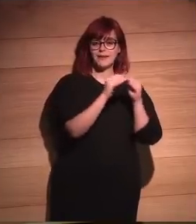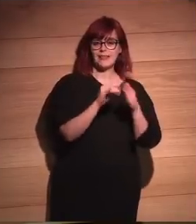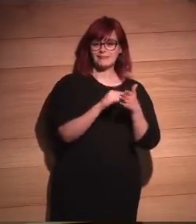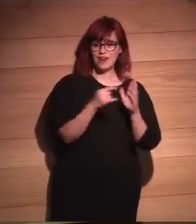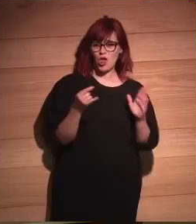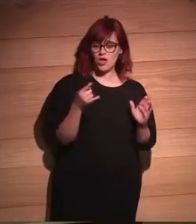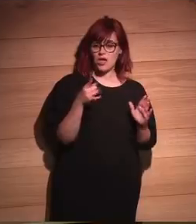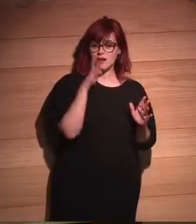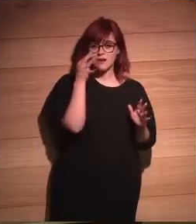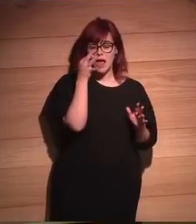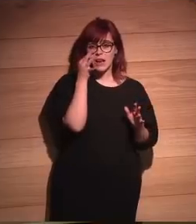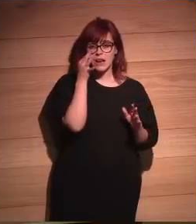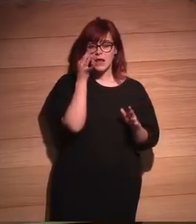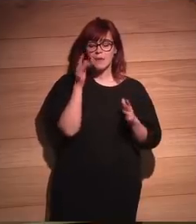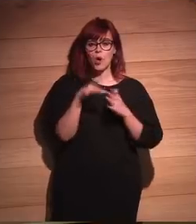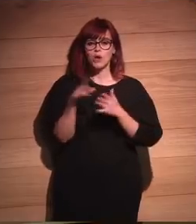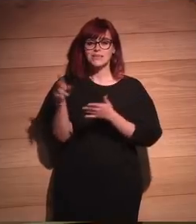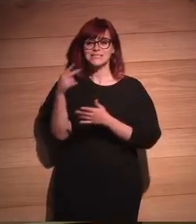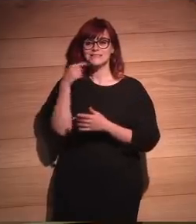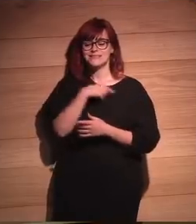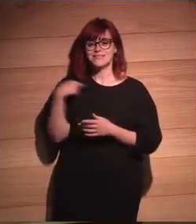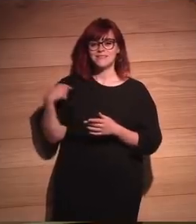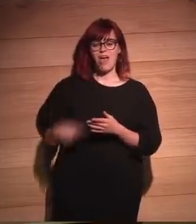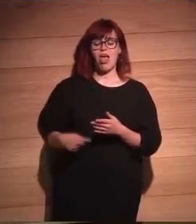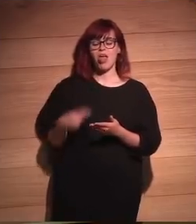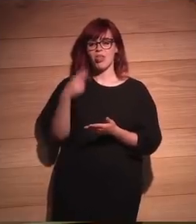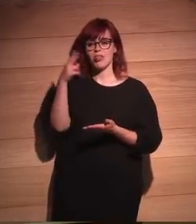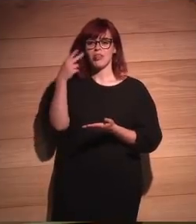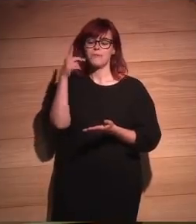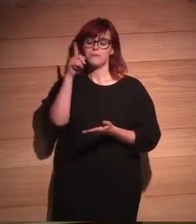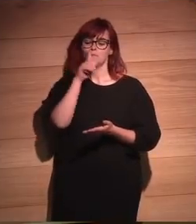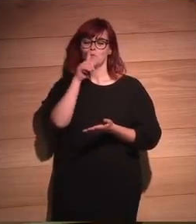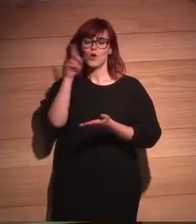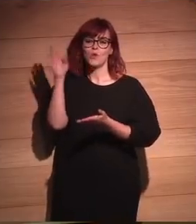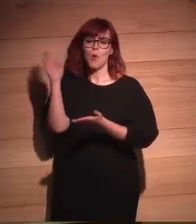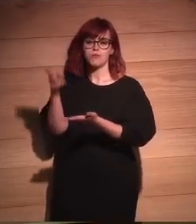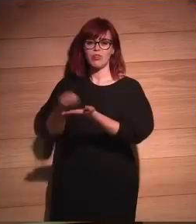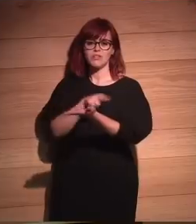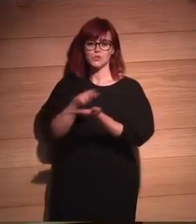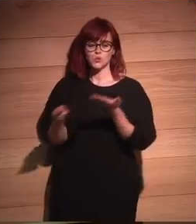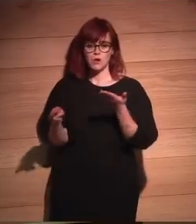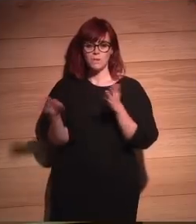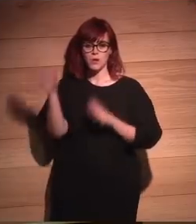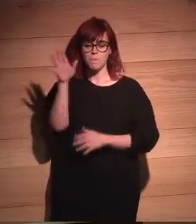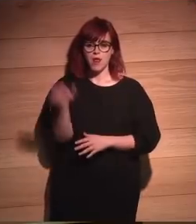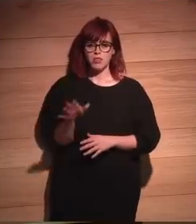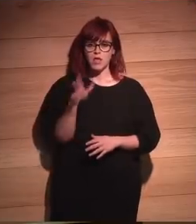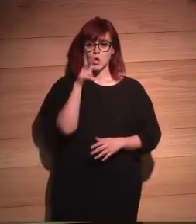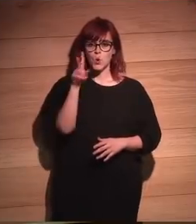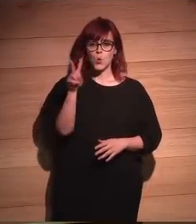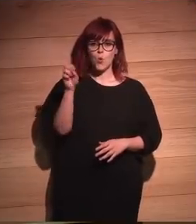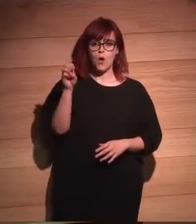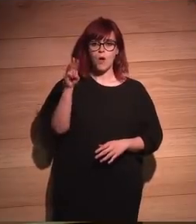red, mucho más que el hecho de que China ejerza la censura? Porque realmente estamos incitando a Huawei a clonar el sistema operativo, a crear 2